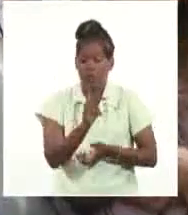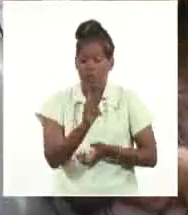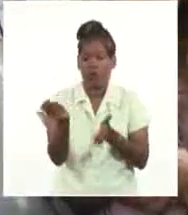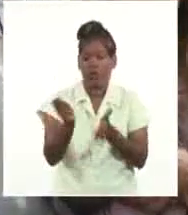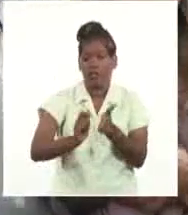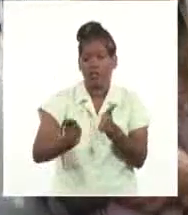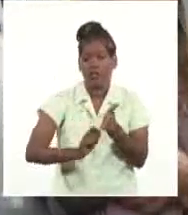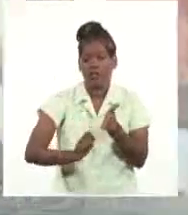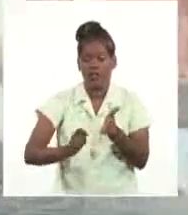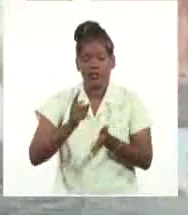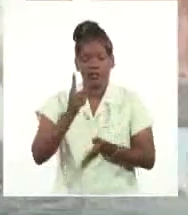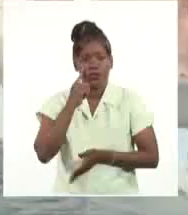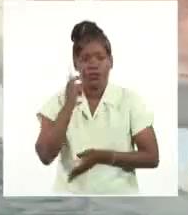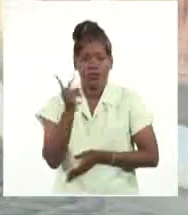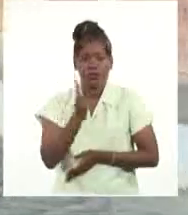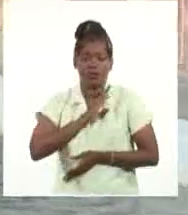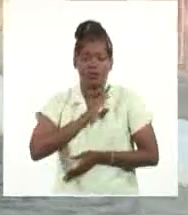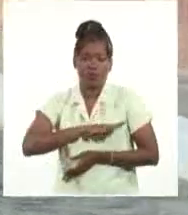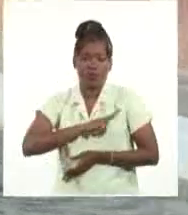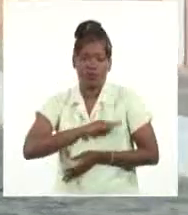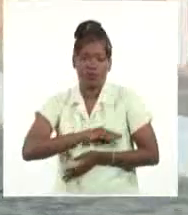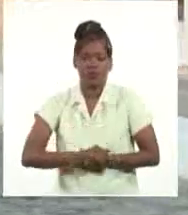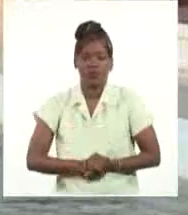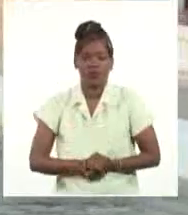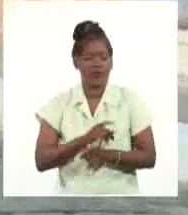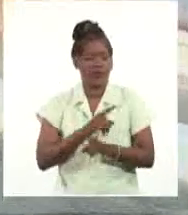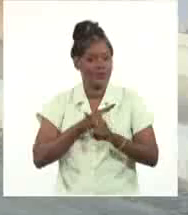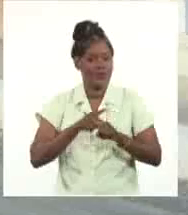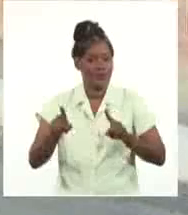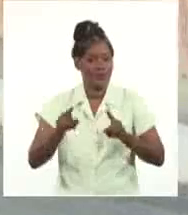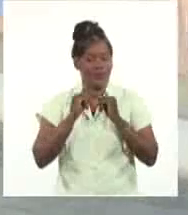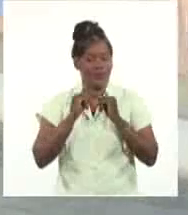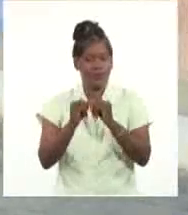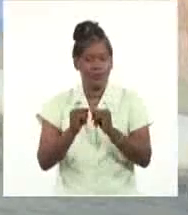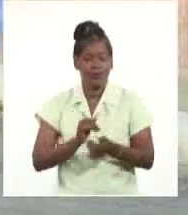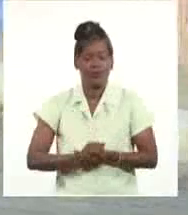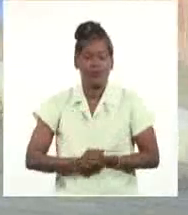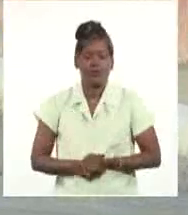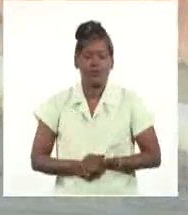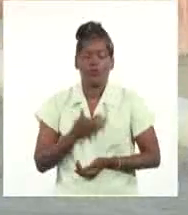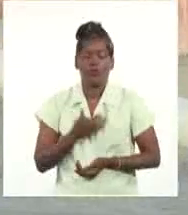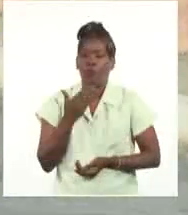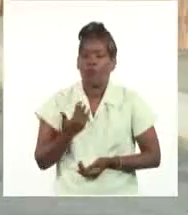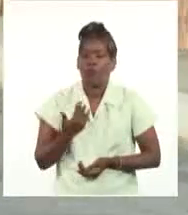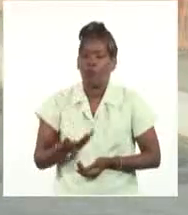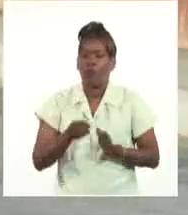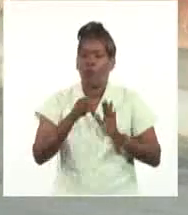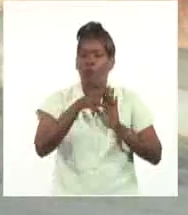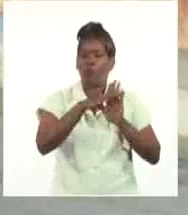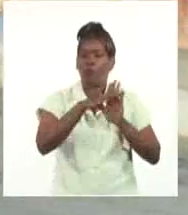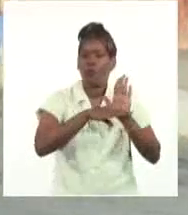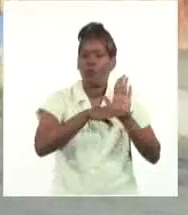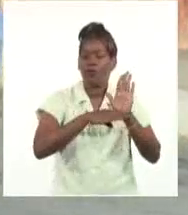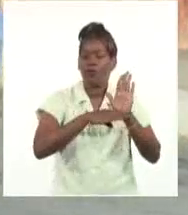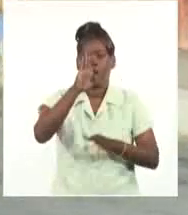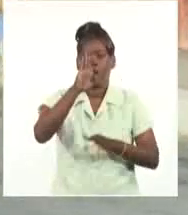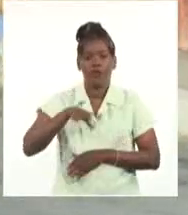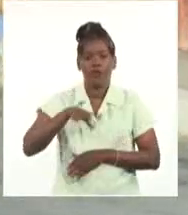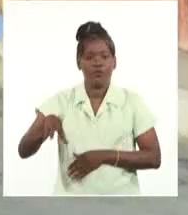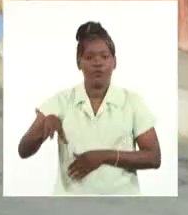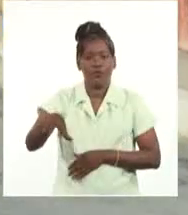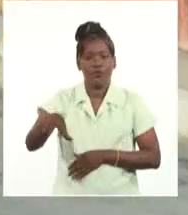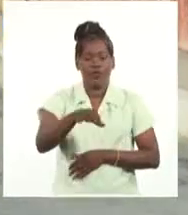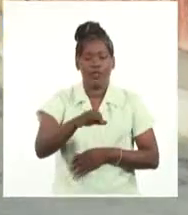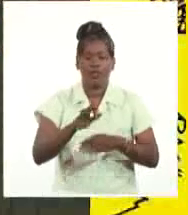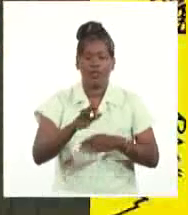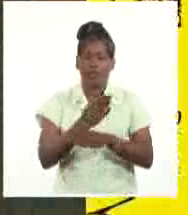libro. Ahora les propongo conocer detalles sobre el programa literario de la Feria Internacional del Libro desde otros espacios